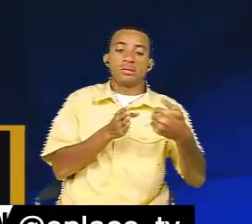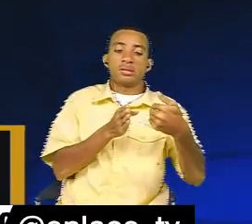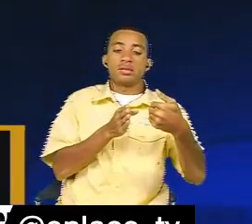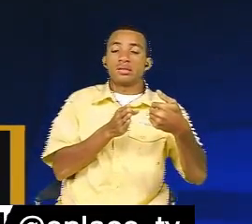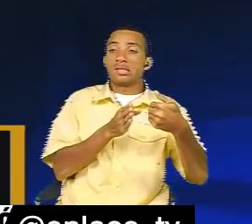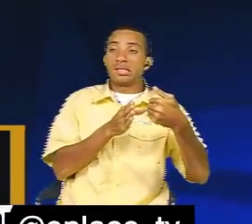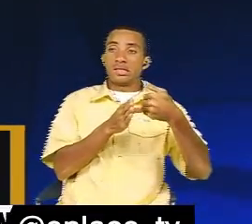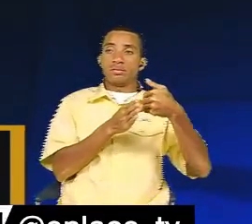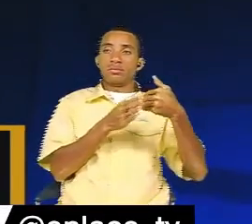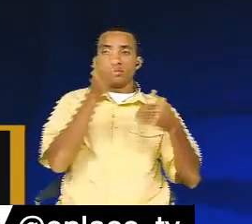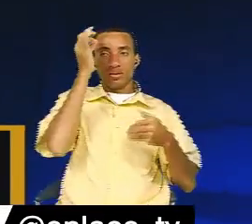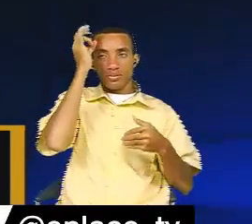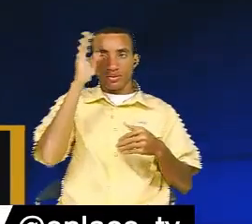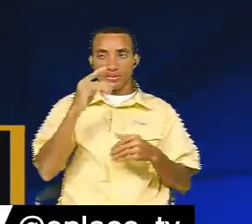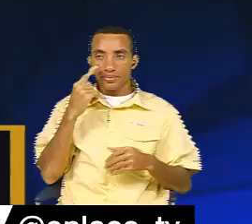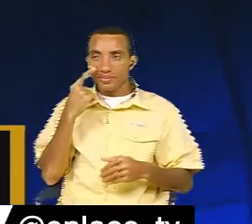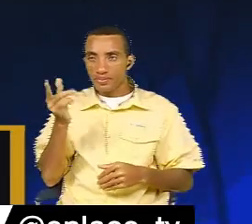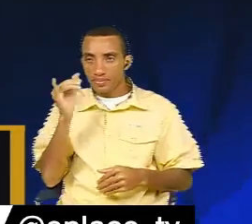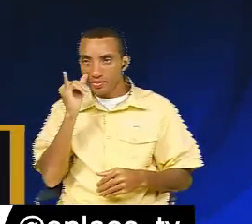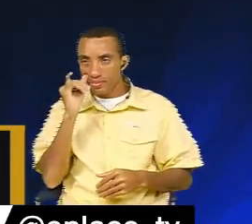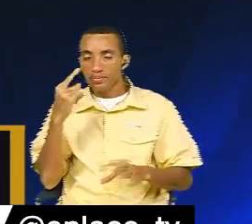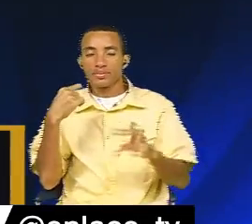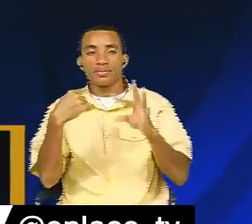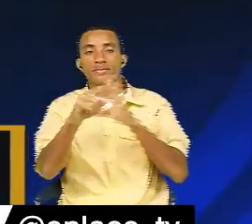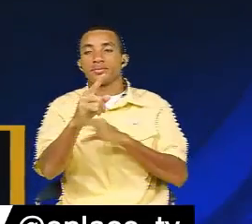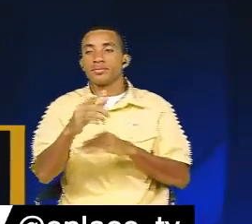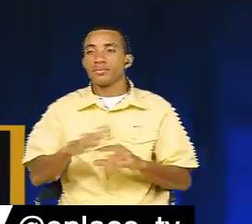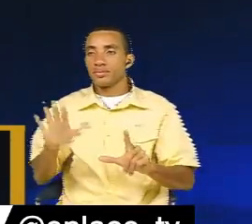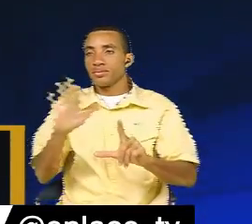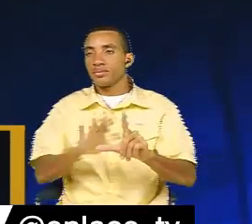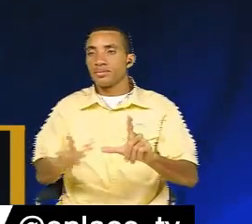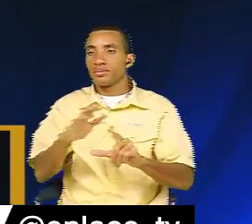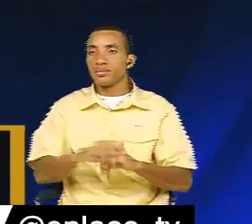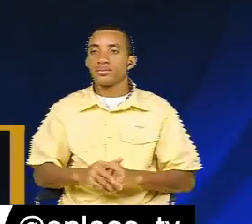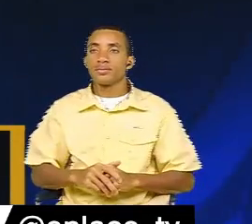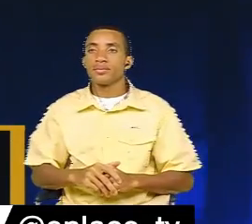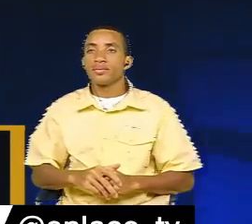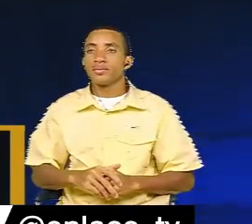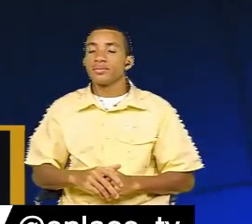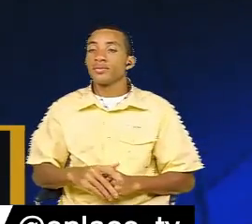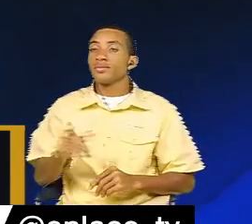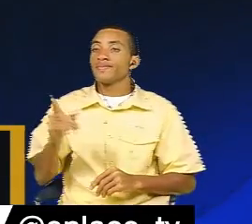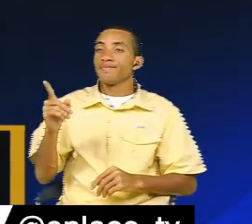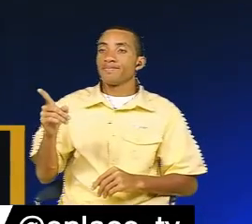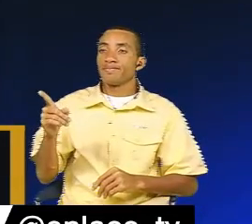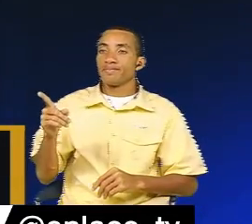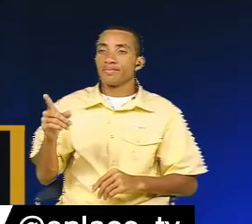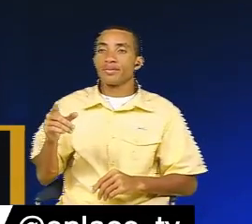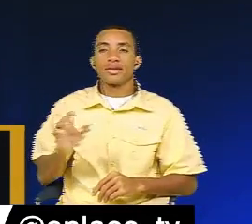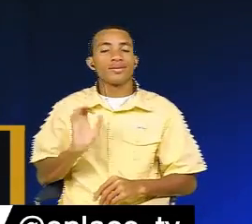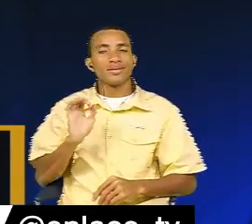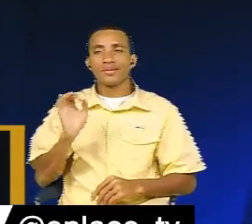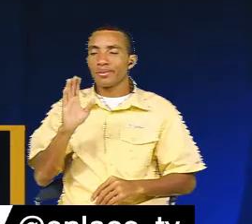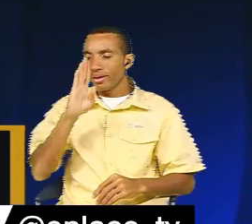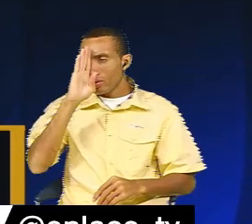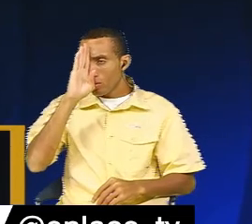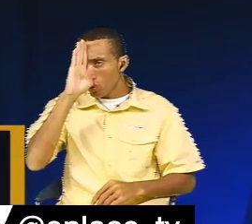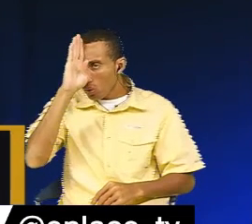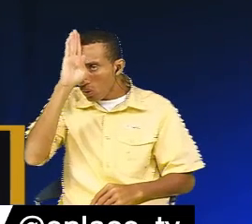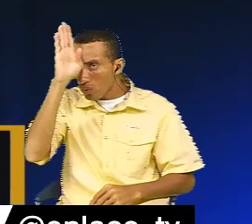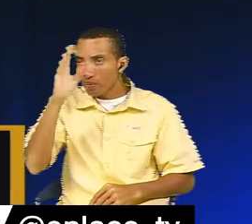accidente, entonces por eso le mando ese video para reportero ciudadano. Y es que estas maniobras se han vuelto tan comunes. Por